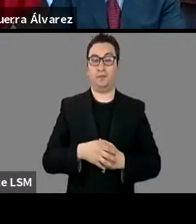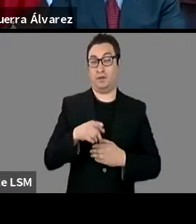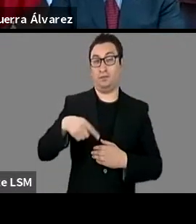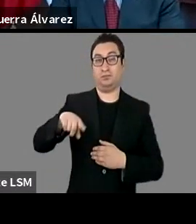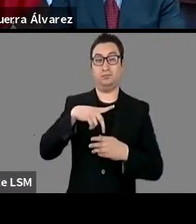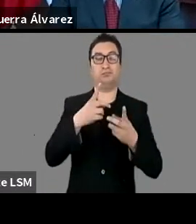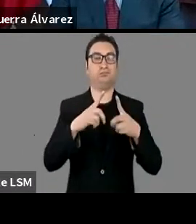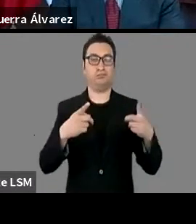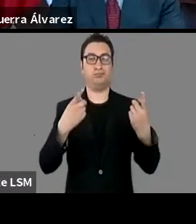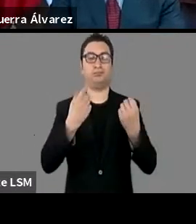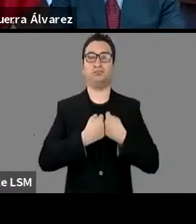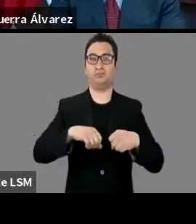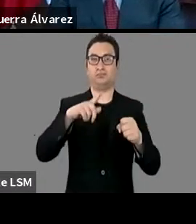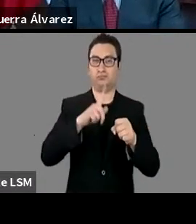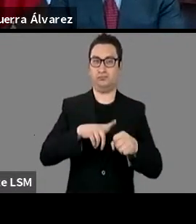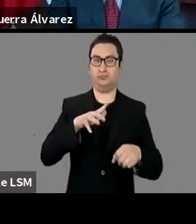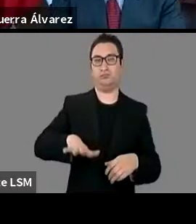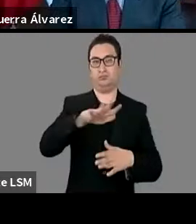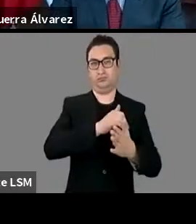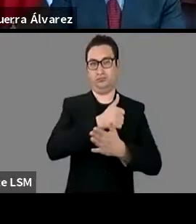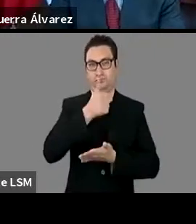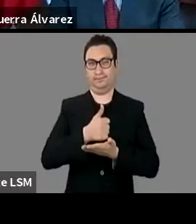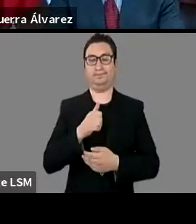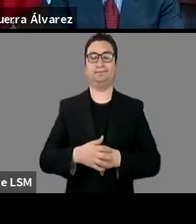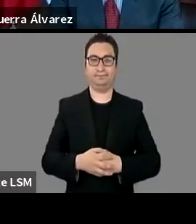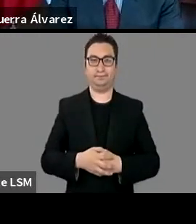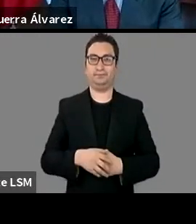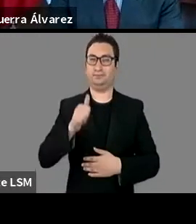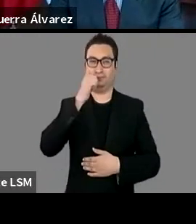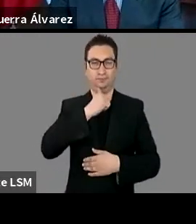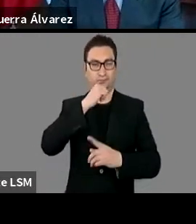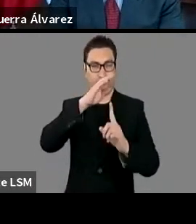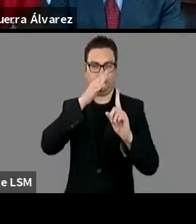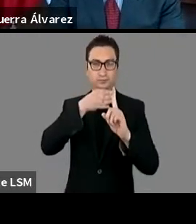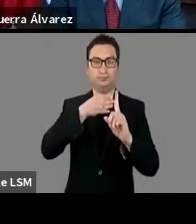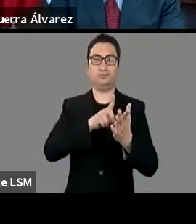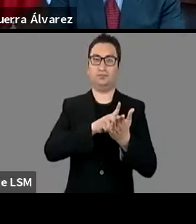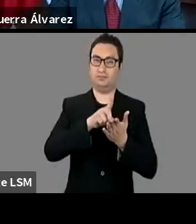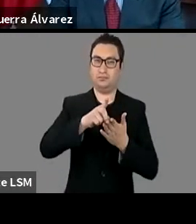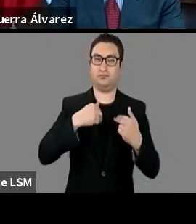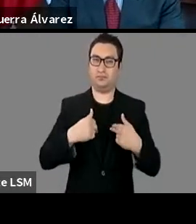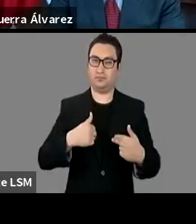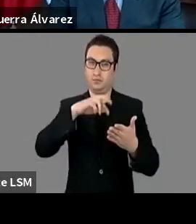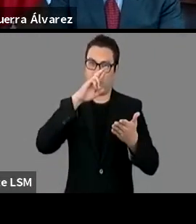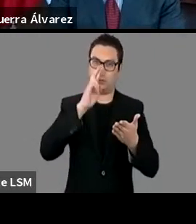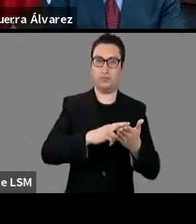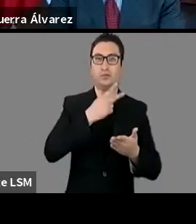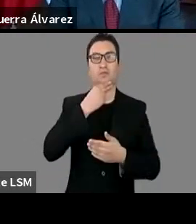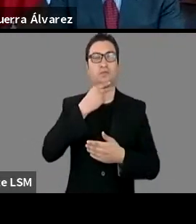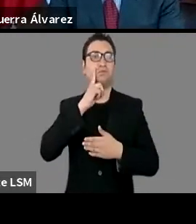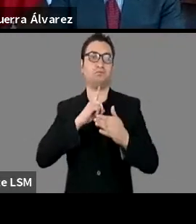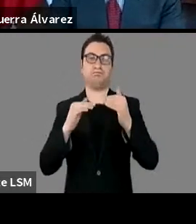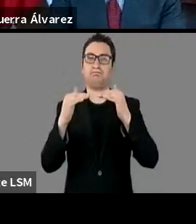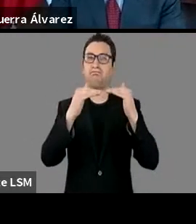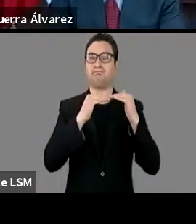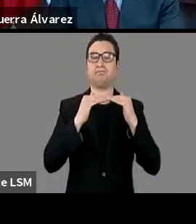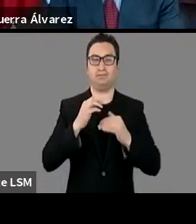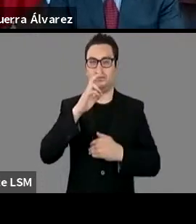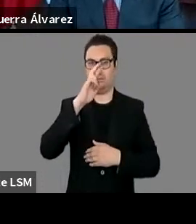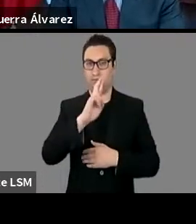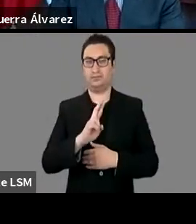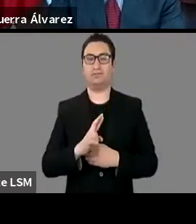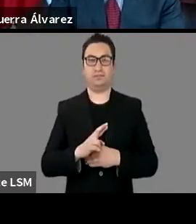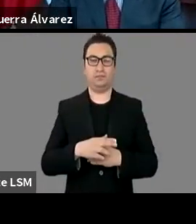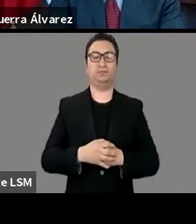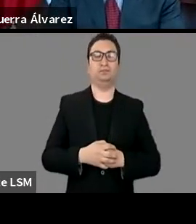bajo el enfoque de derechos humanos y perspectiva de género que enfatice como centro de las mismas la dignidad de las